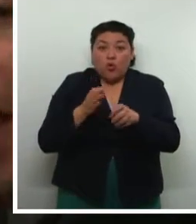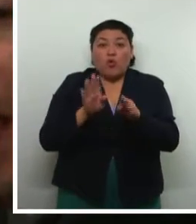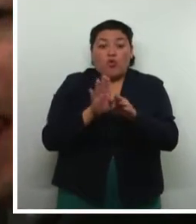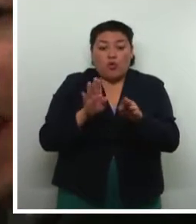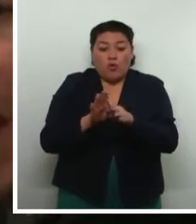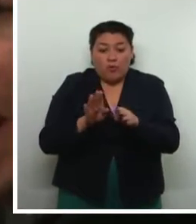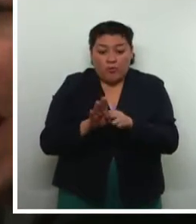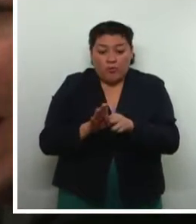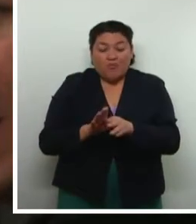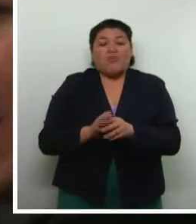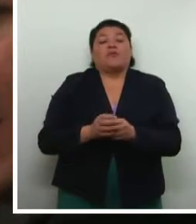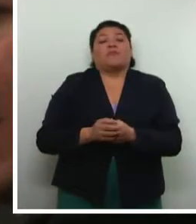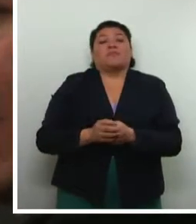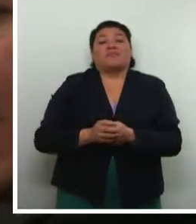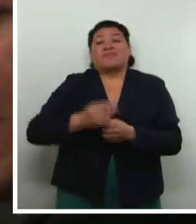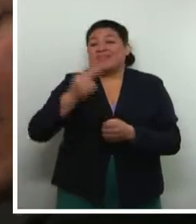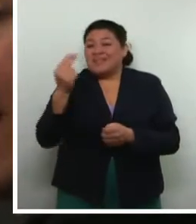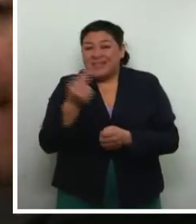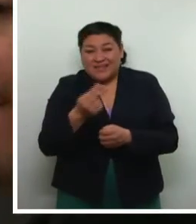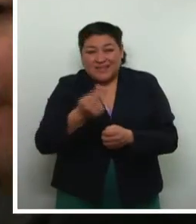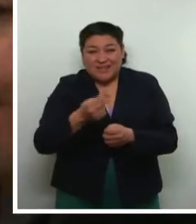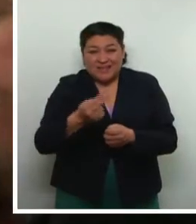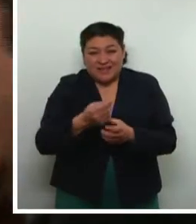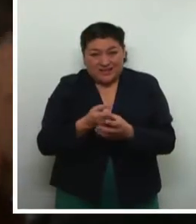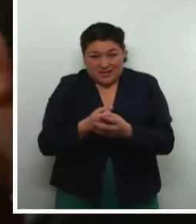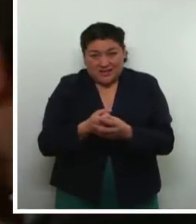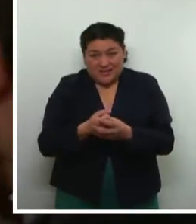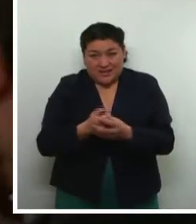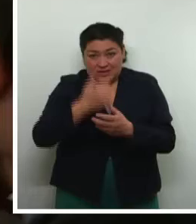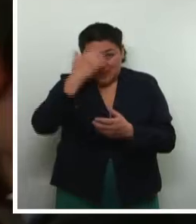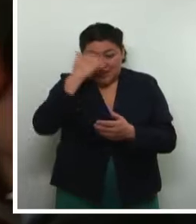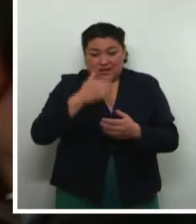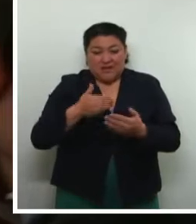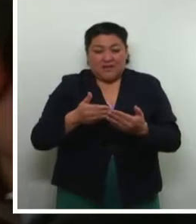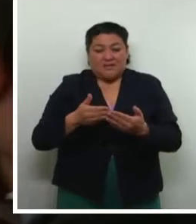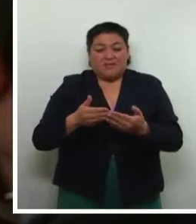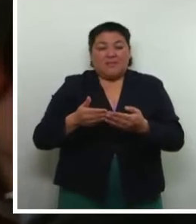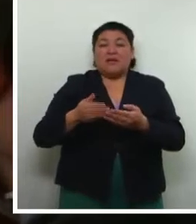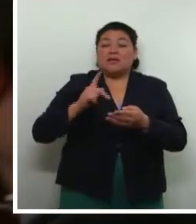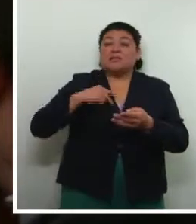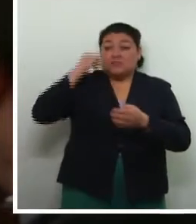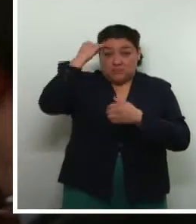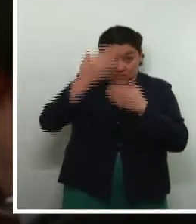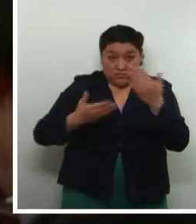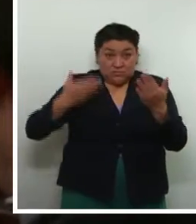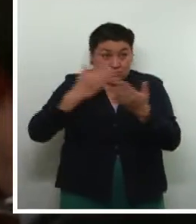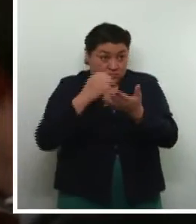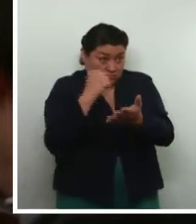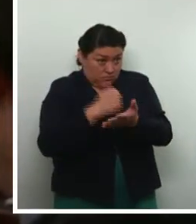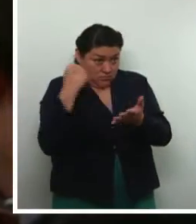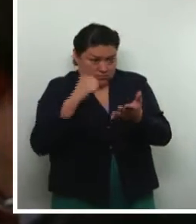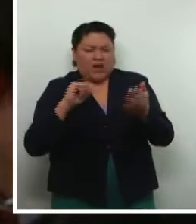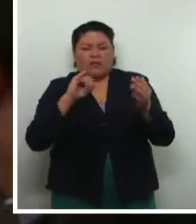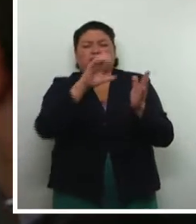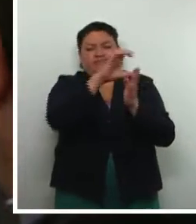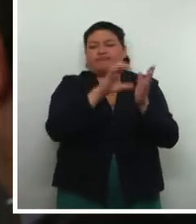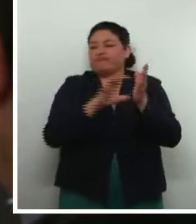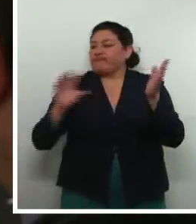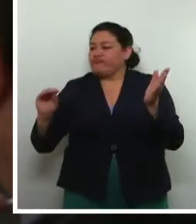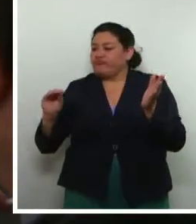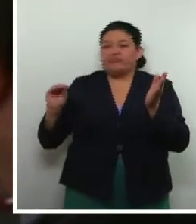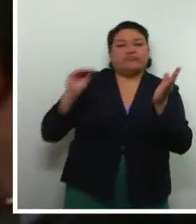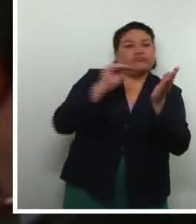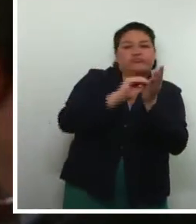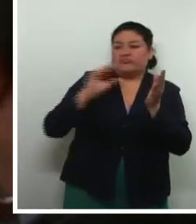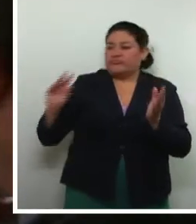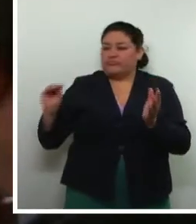tenemos que incluir las reservas que se aprueban posteriormente a la que